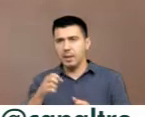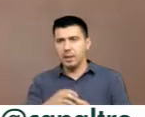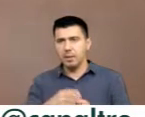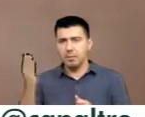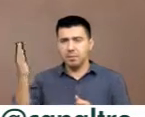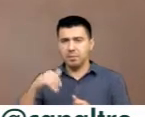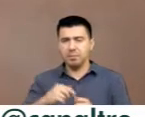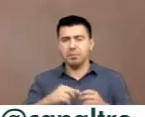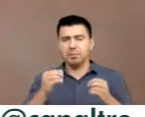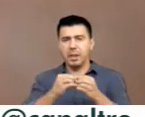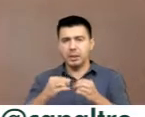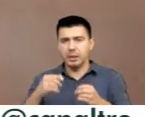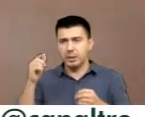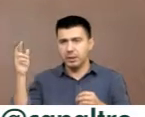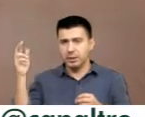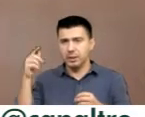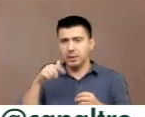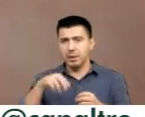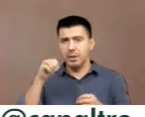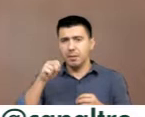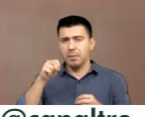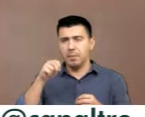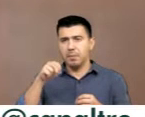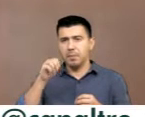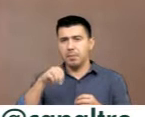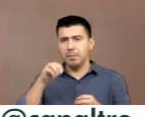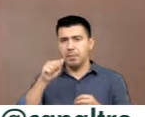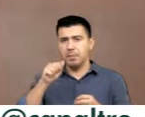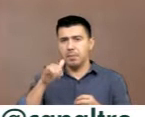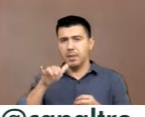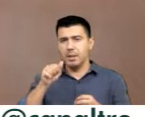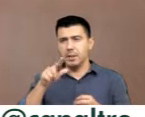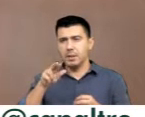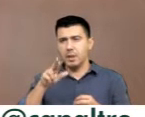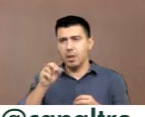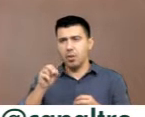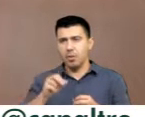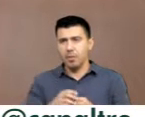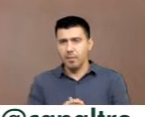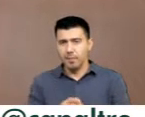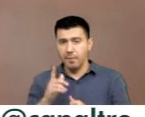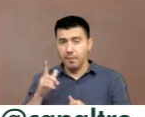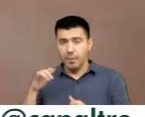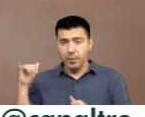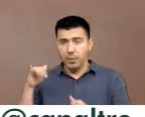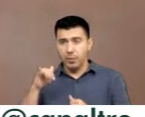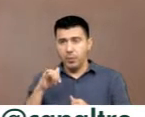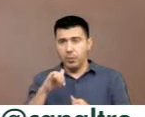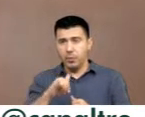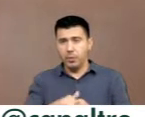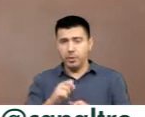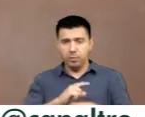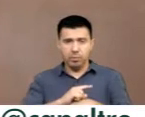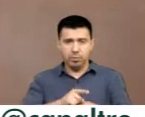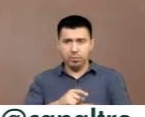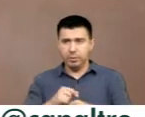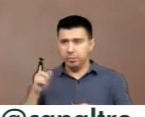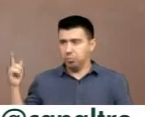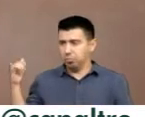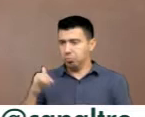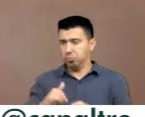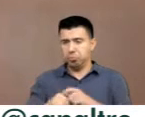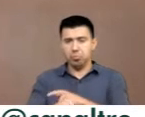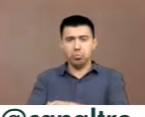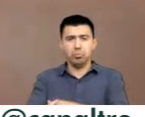porque igual con los vuelos han disminuido los tiempos de de transitar de un país a otro y fácilmente podemos estar